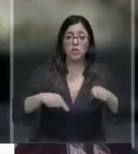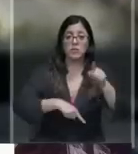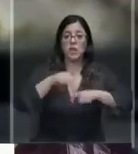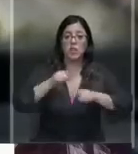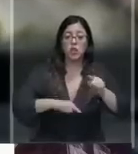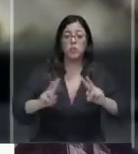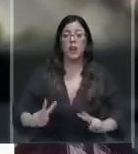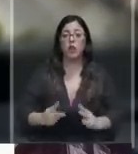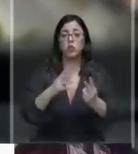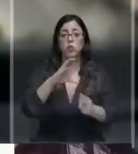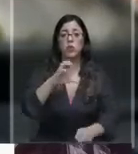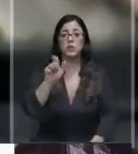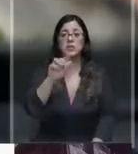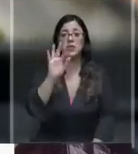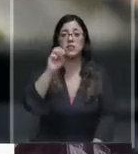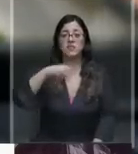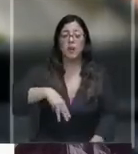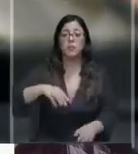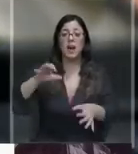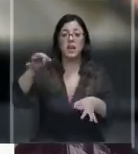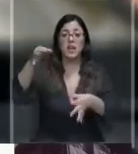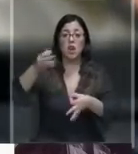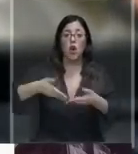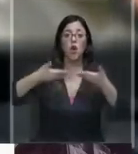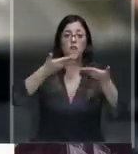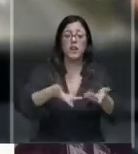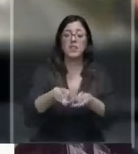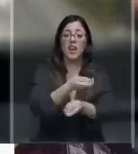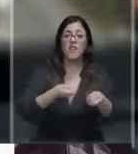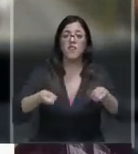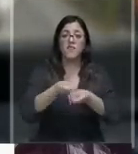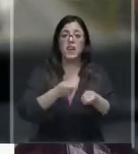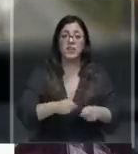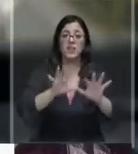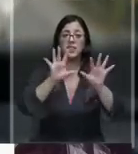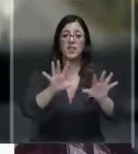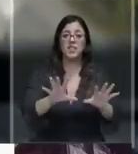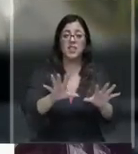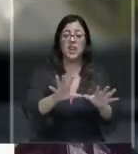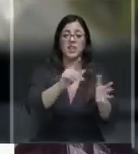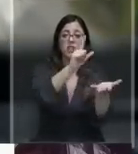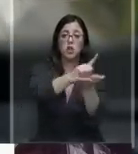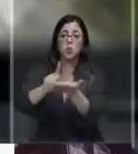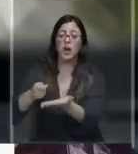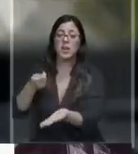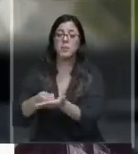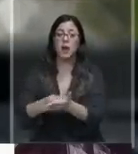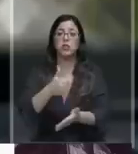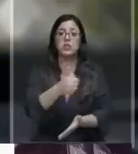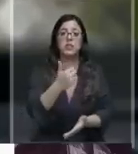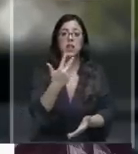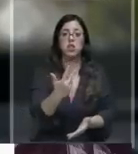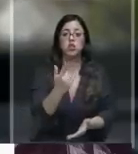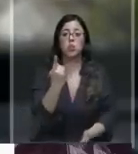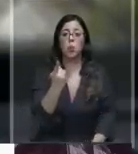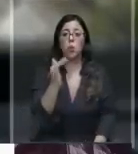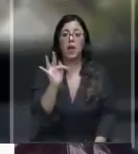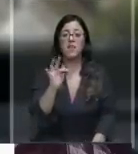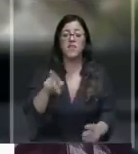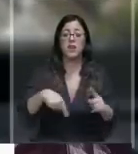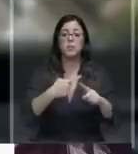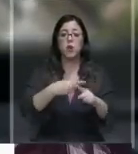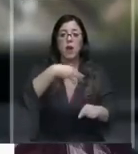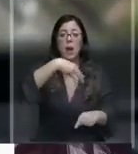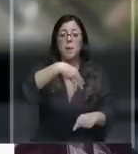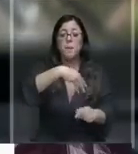CESFAM. La carta oferta incluía la venta del conjunto de 10 propiedades y el pago de 68 UFs por metro cuadrado,